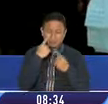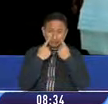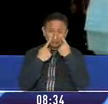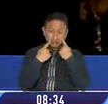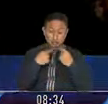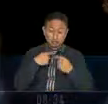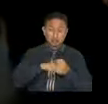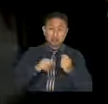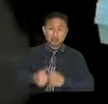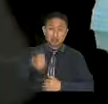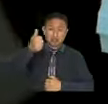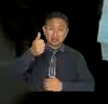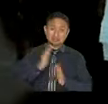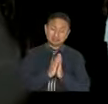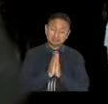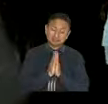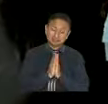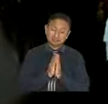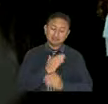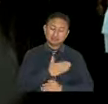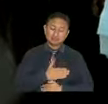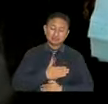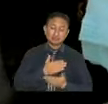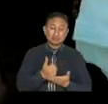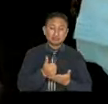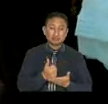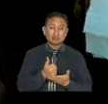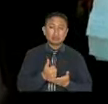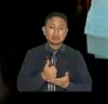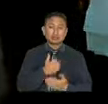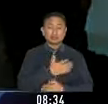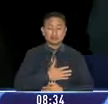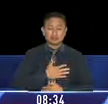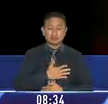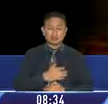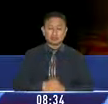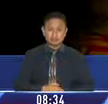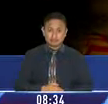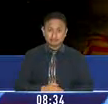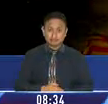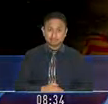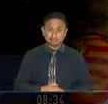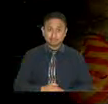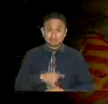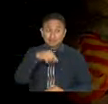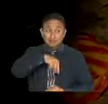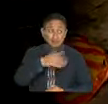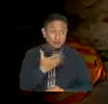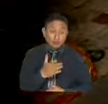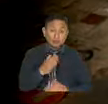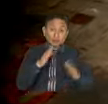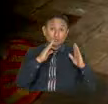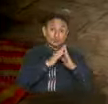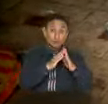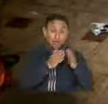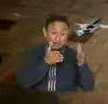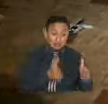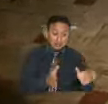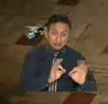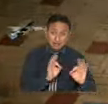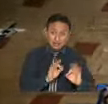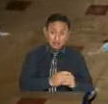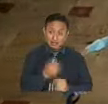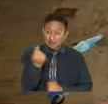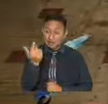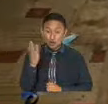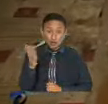mayor, que le pido que nos ayude, por favor. Al no tener un hueco, un pedazo de tierra y la plata para